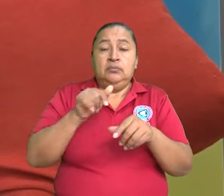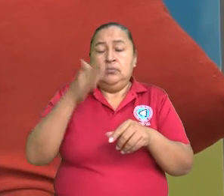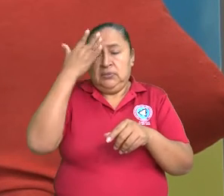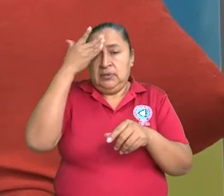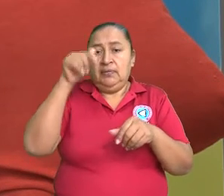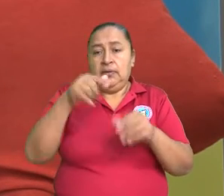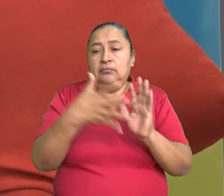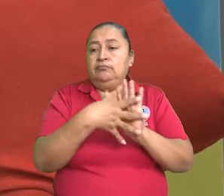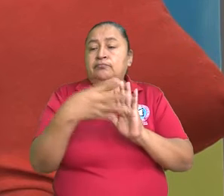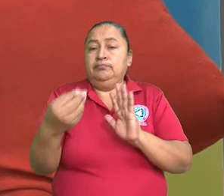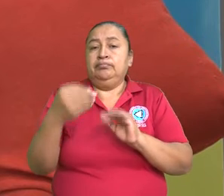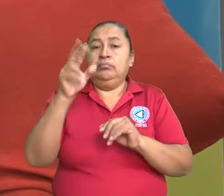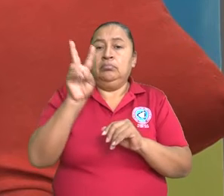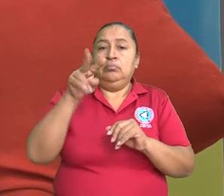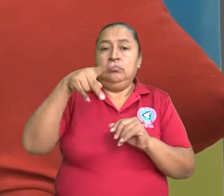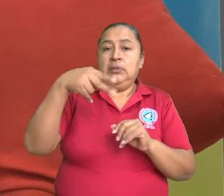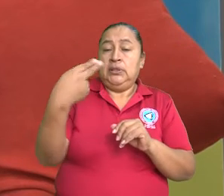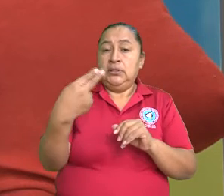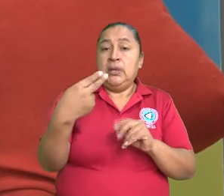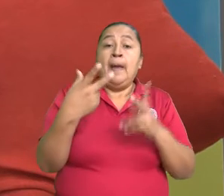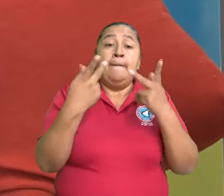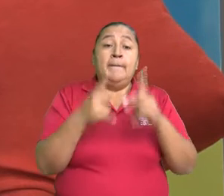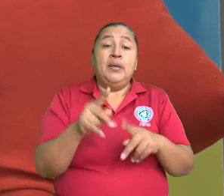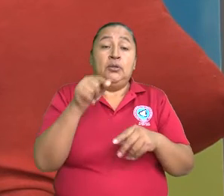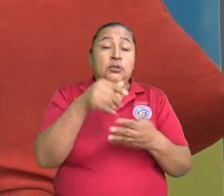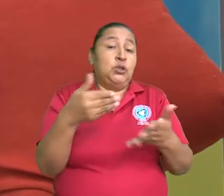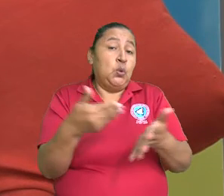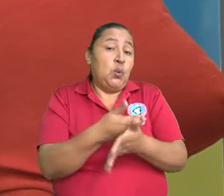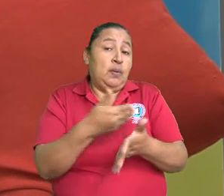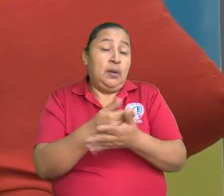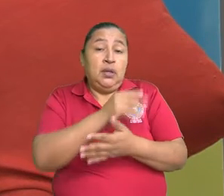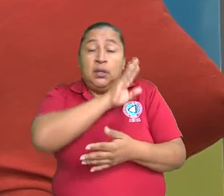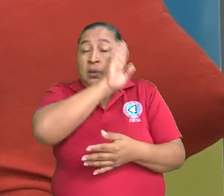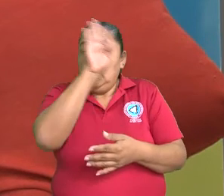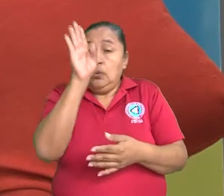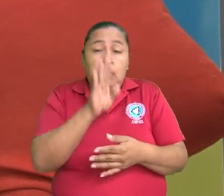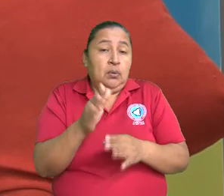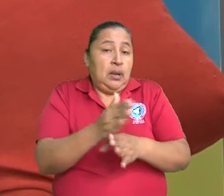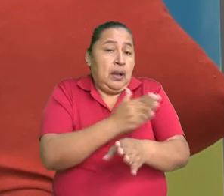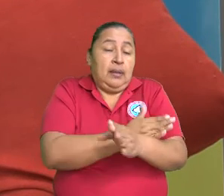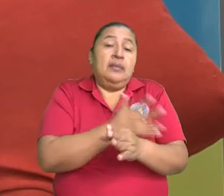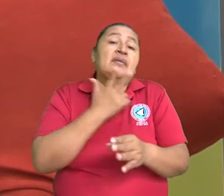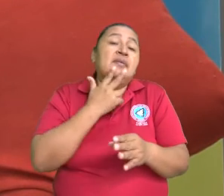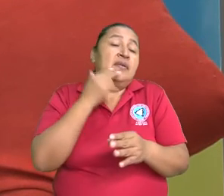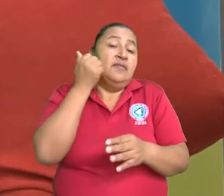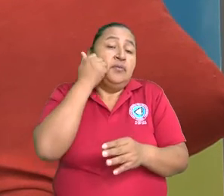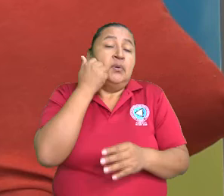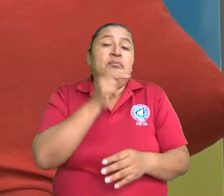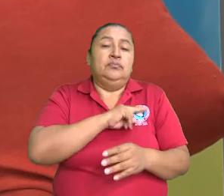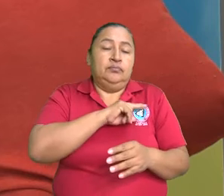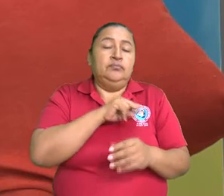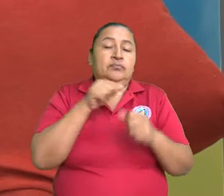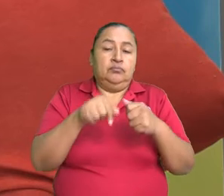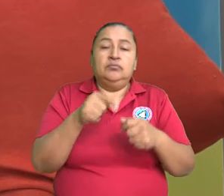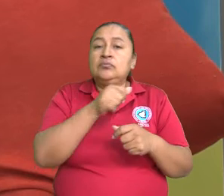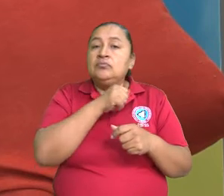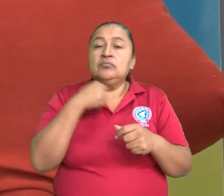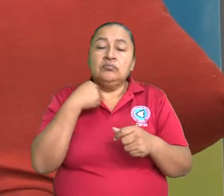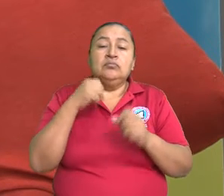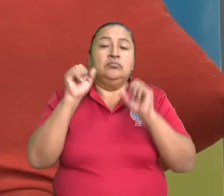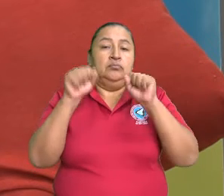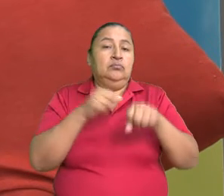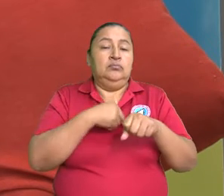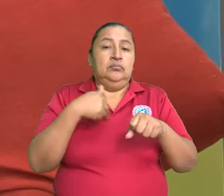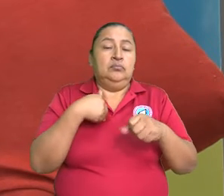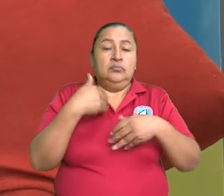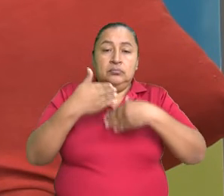que es portador de la enfermedad. Pero si es tu pareja nueva y nunca has tenido ese antecedente, pues existen ese tipo de exámenes que uno se